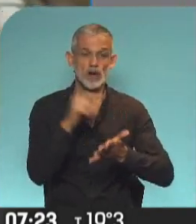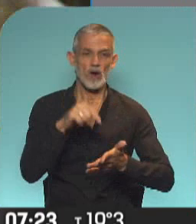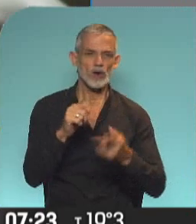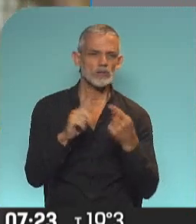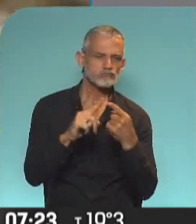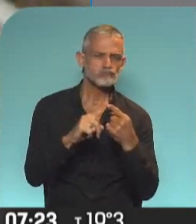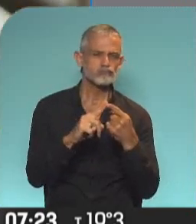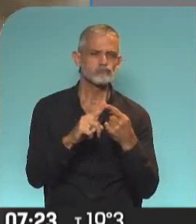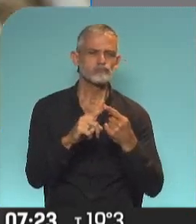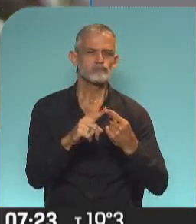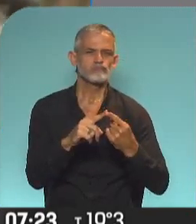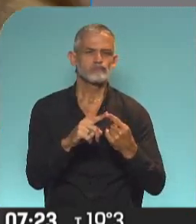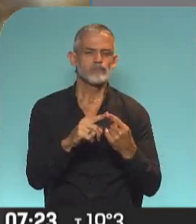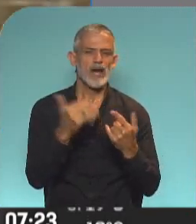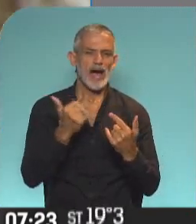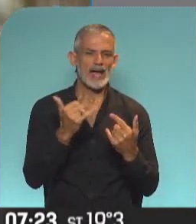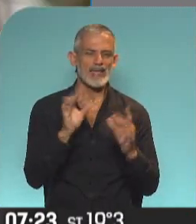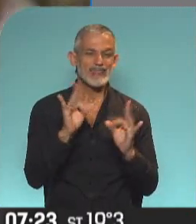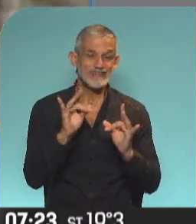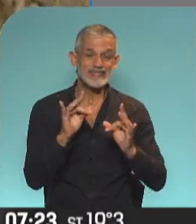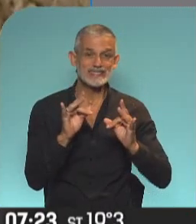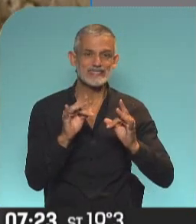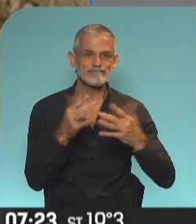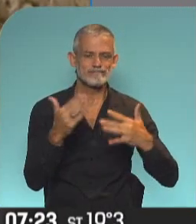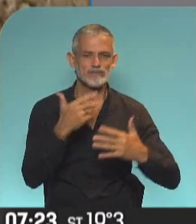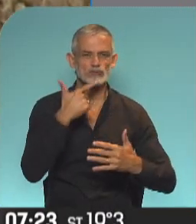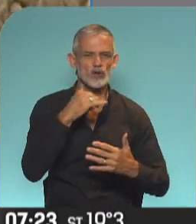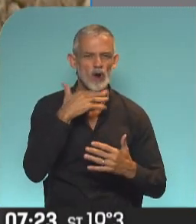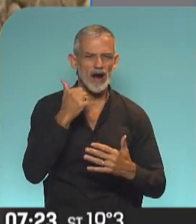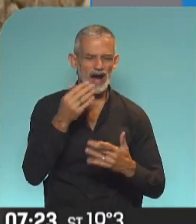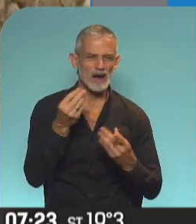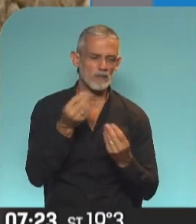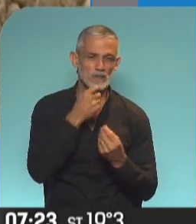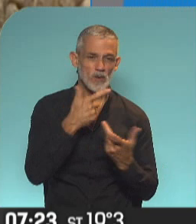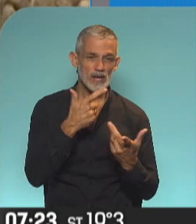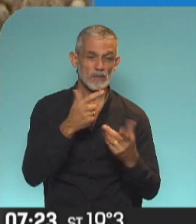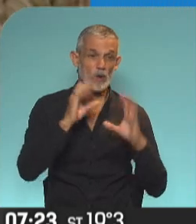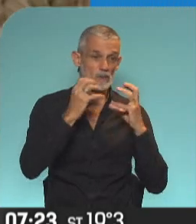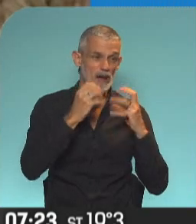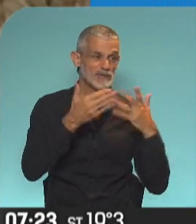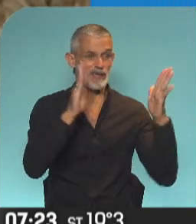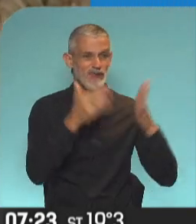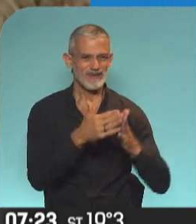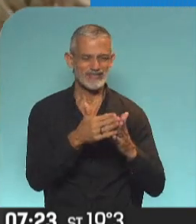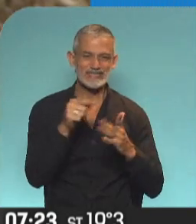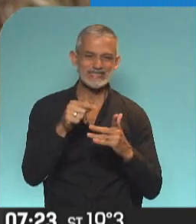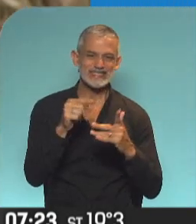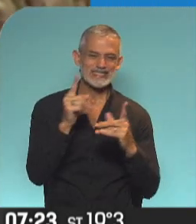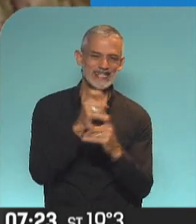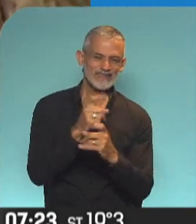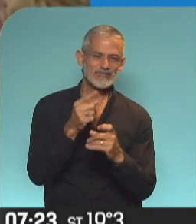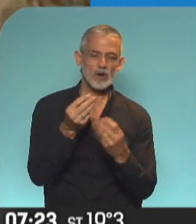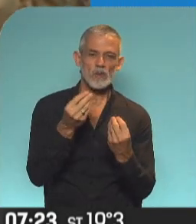relación grano-carne está complicada porque como está muy alto el precio, por ejemplo, del maíz, está dificultando todo el